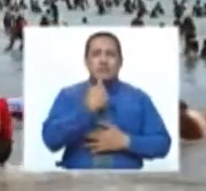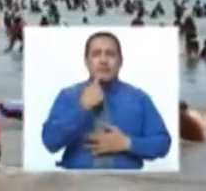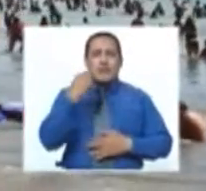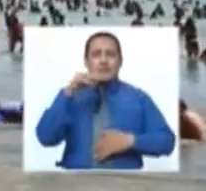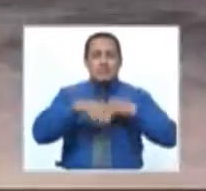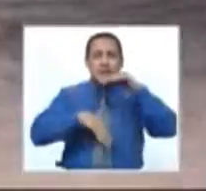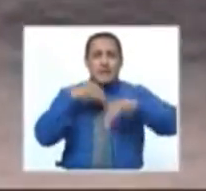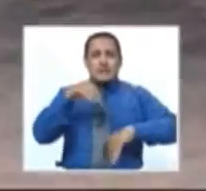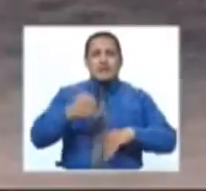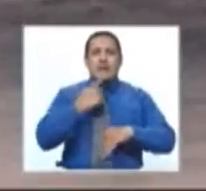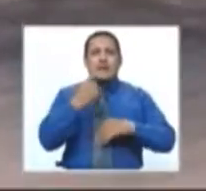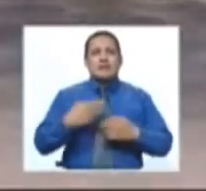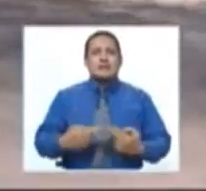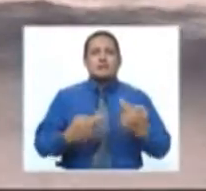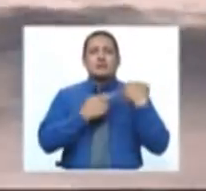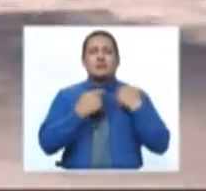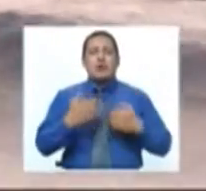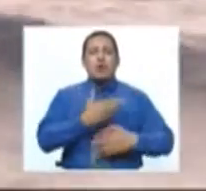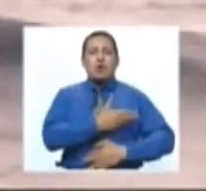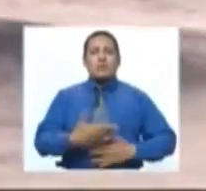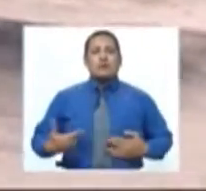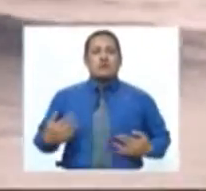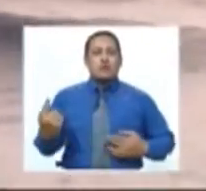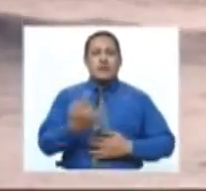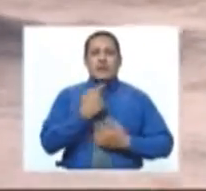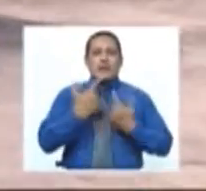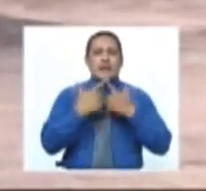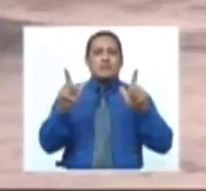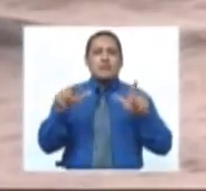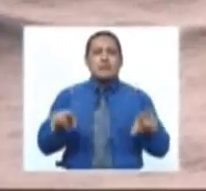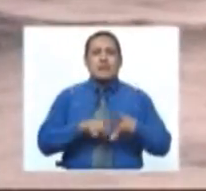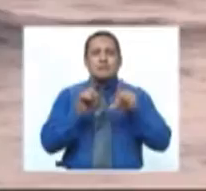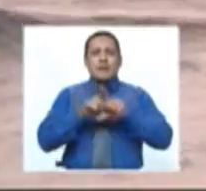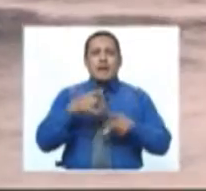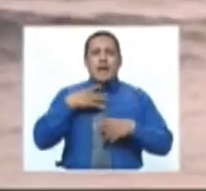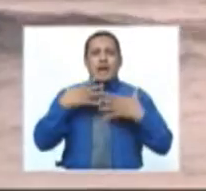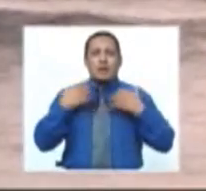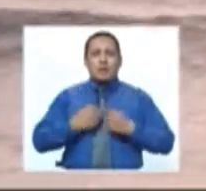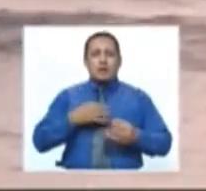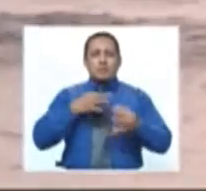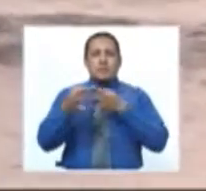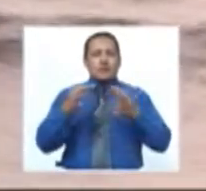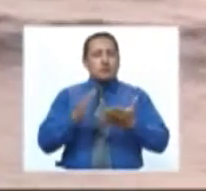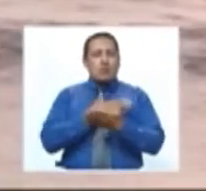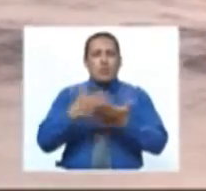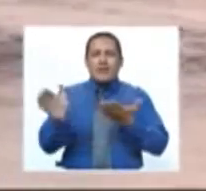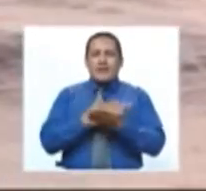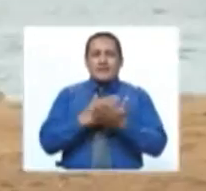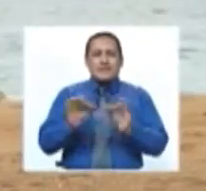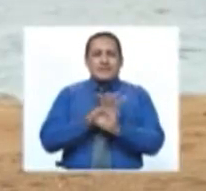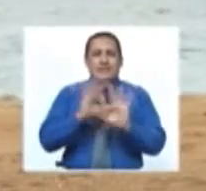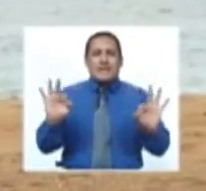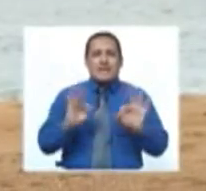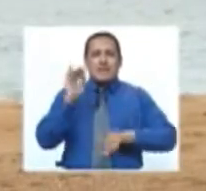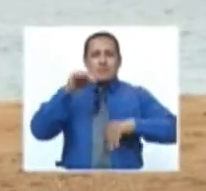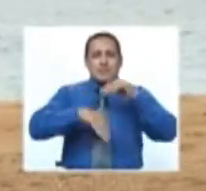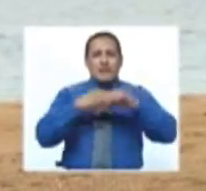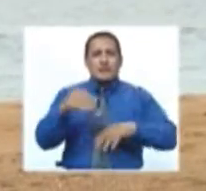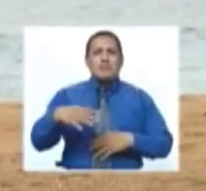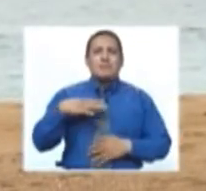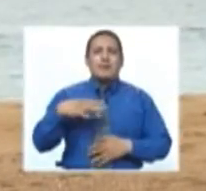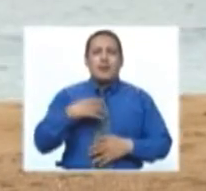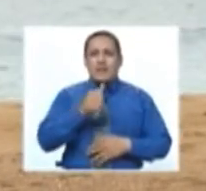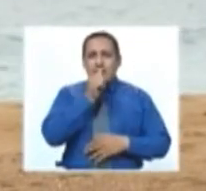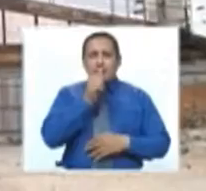Todas las playas son de titularidad pública y en ese sentido jurídicamente no existen playas